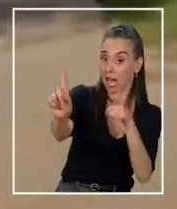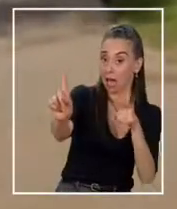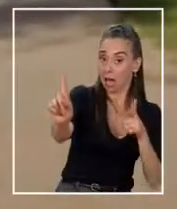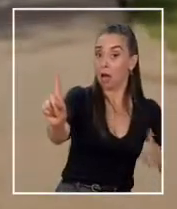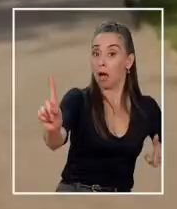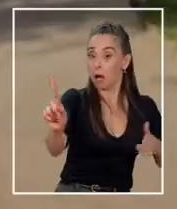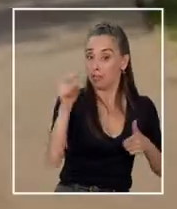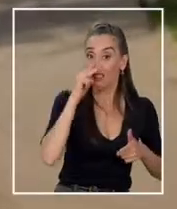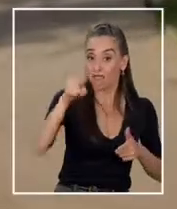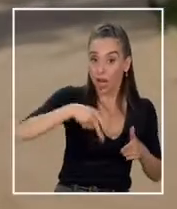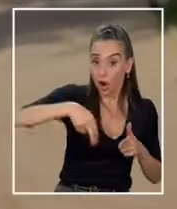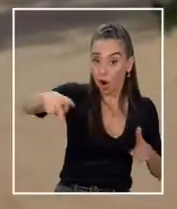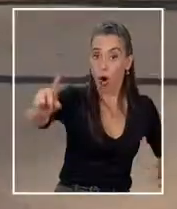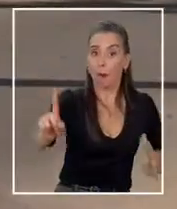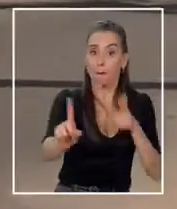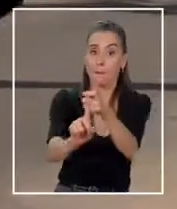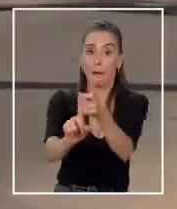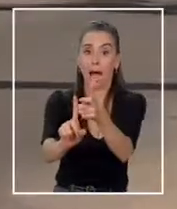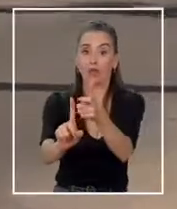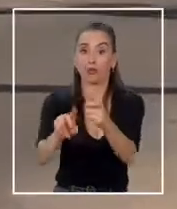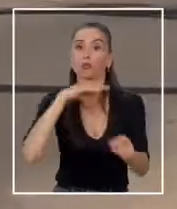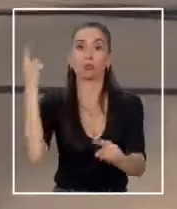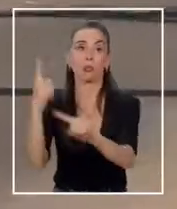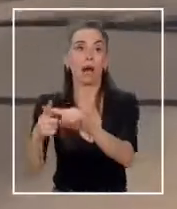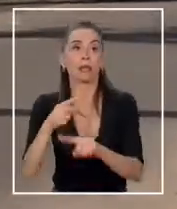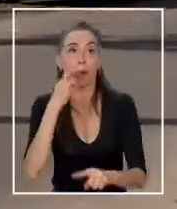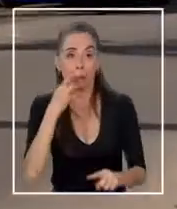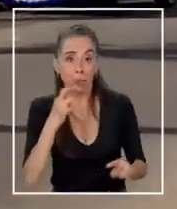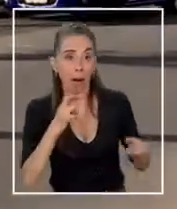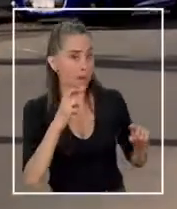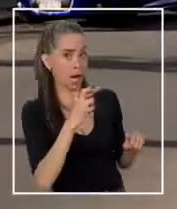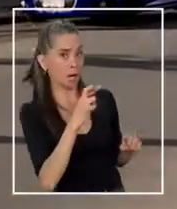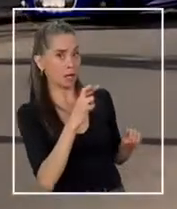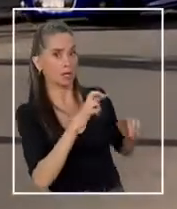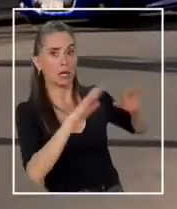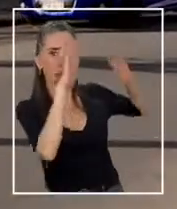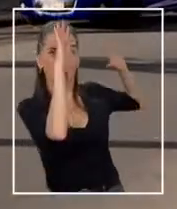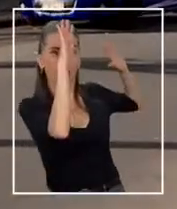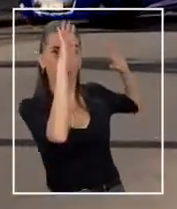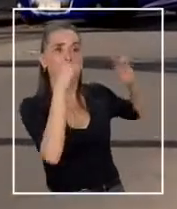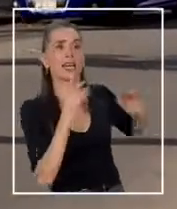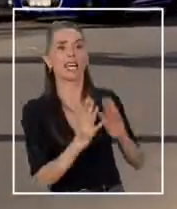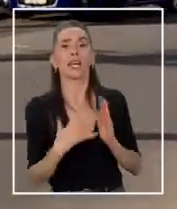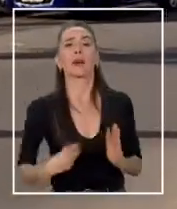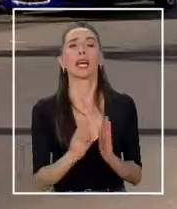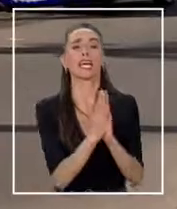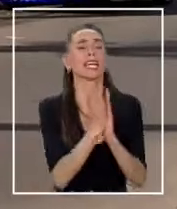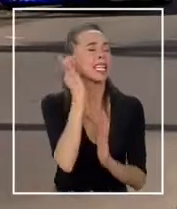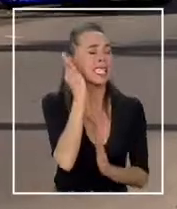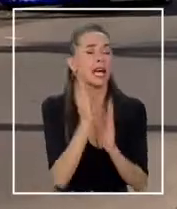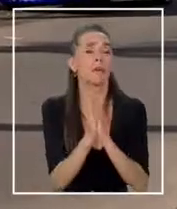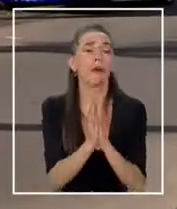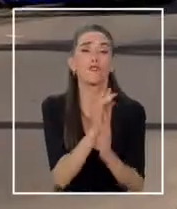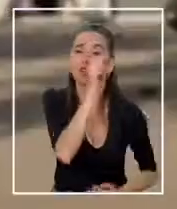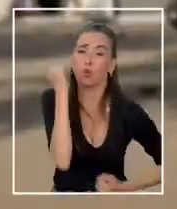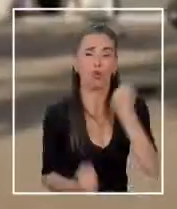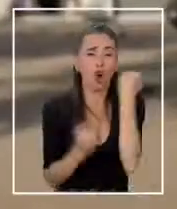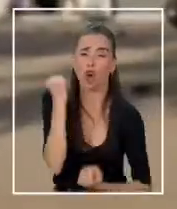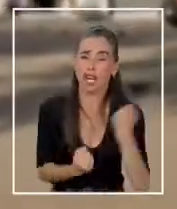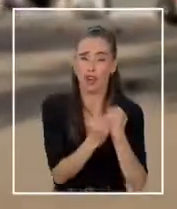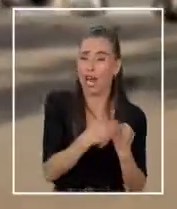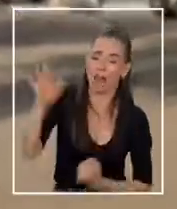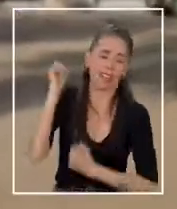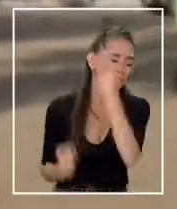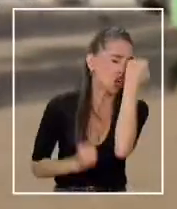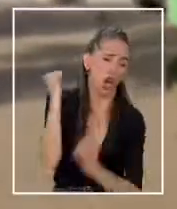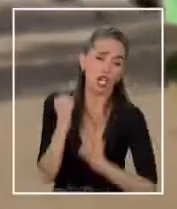mato. Entonces mi papá, con los brazos arriba, decía, hija, por favor, me decían, por favor, corra, corra, corra,